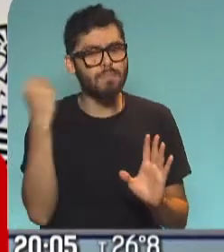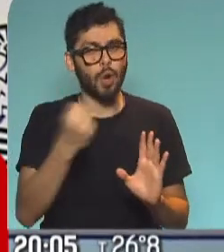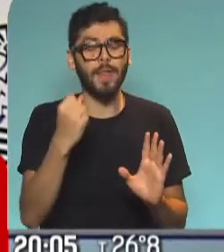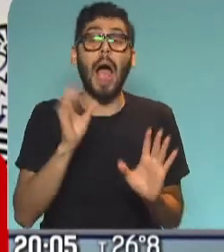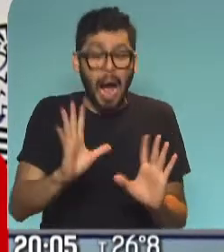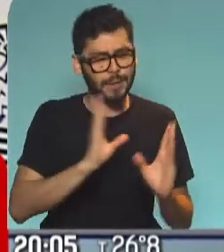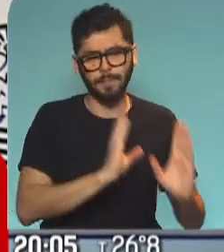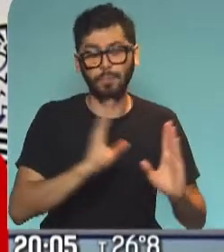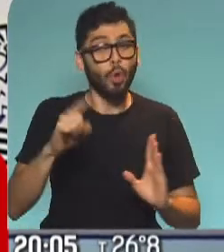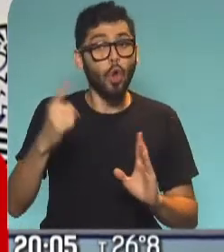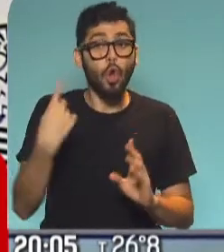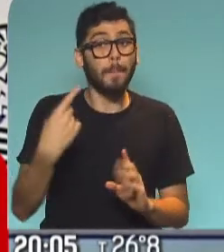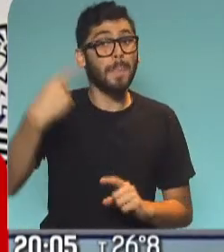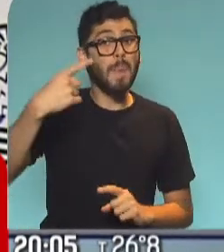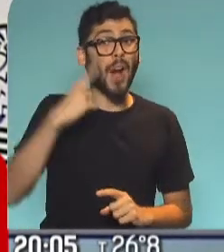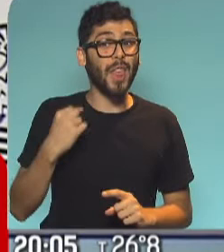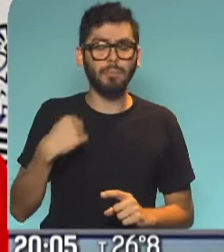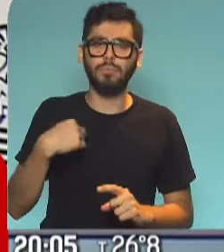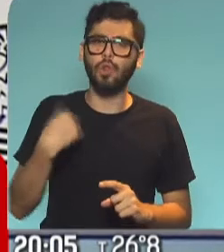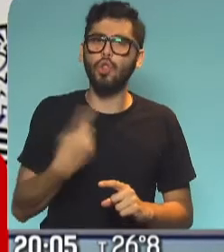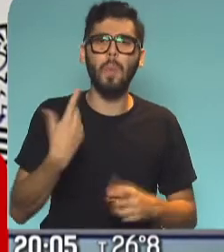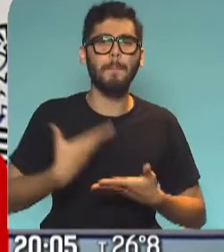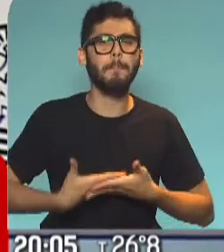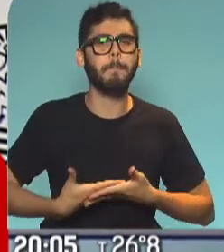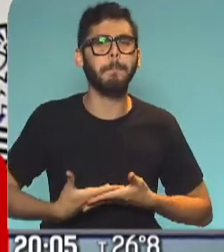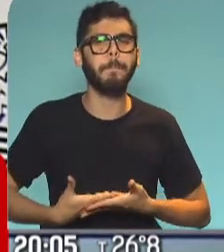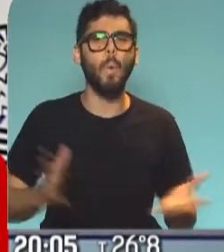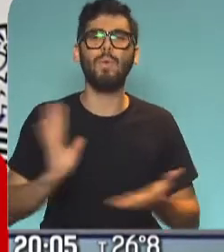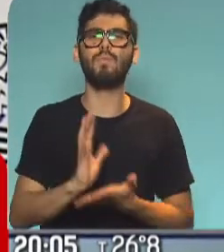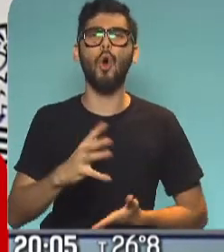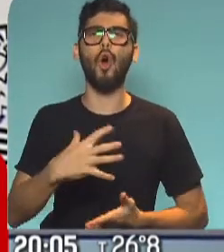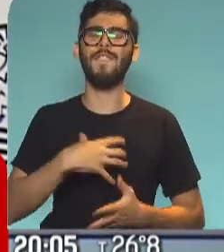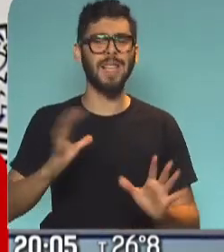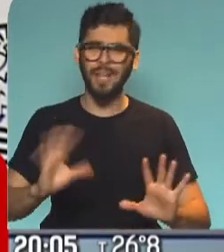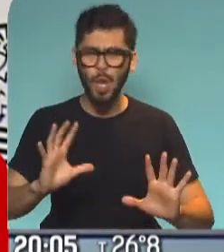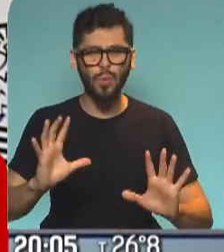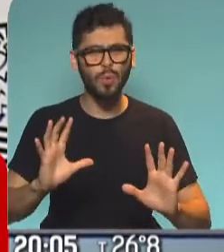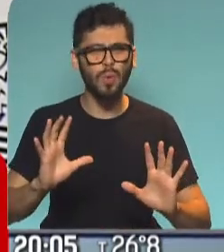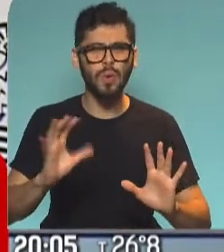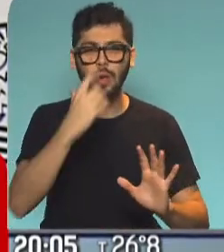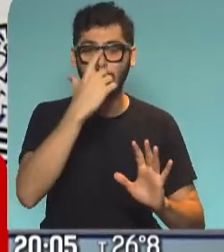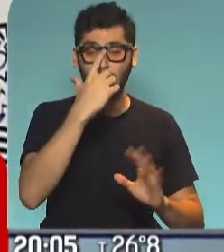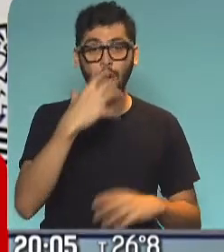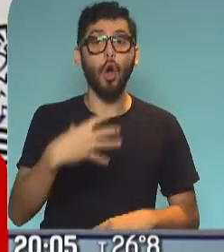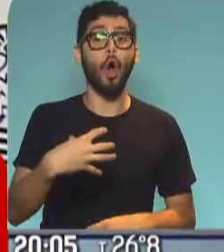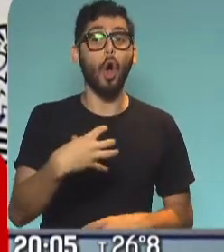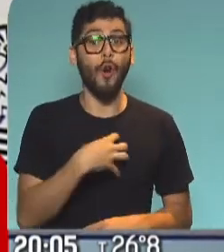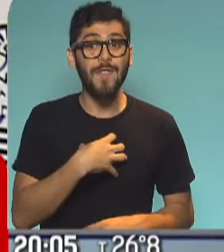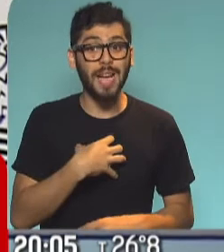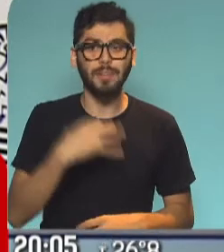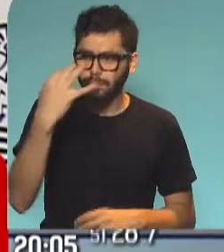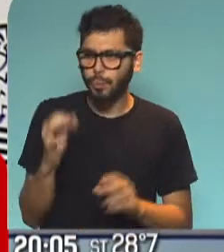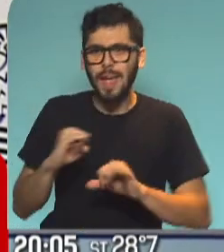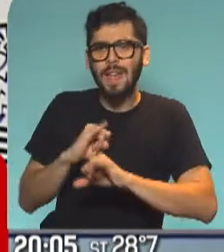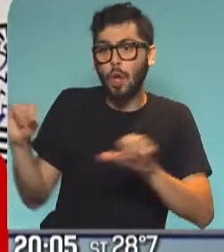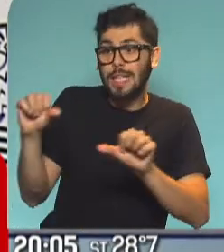primer día dijimos, nosotros no tenemos que hacer manifestación pública de ninguna confianza. La confianza es la confianza en la información